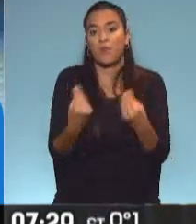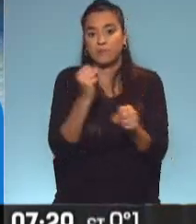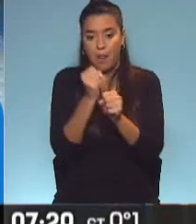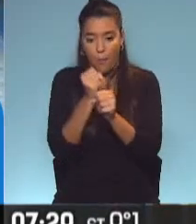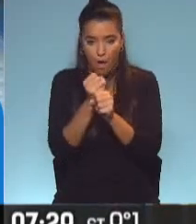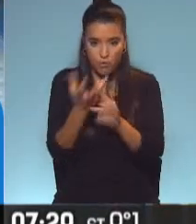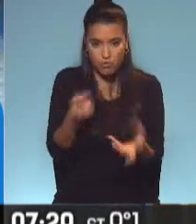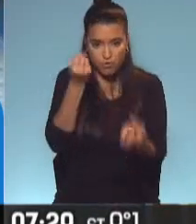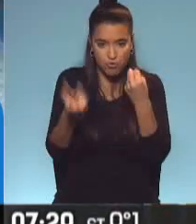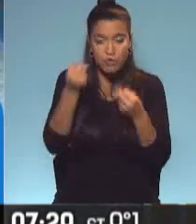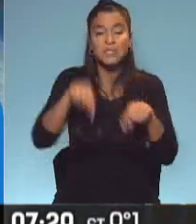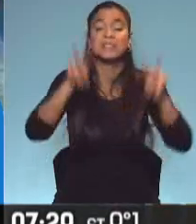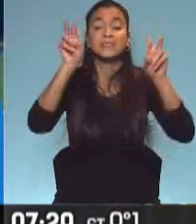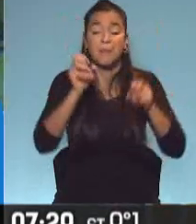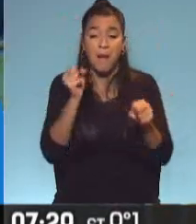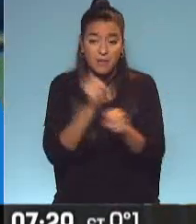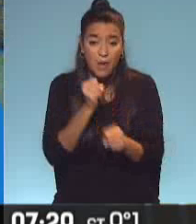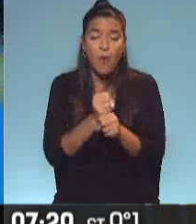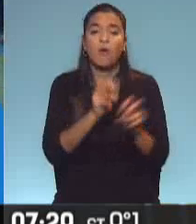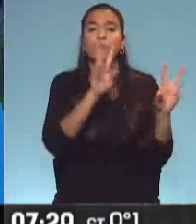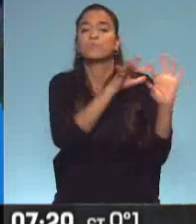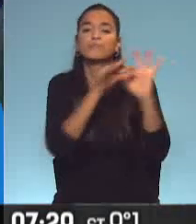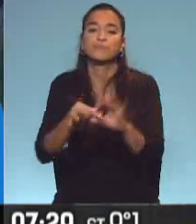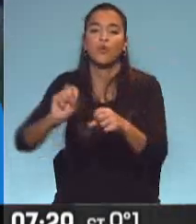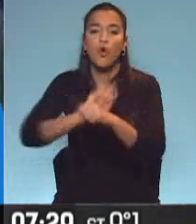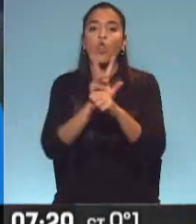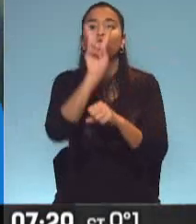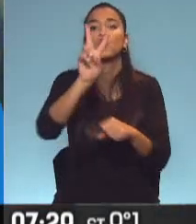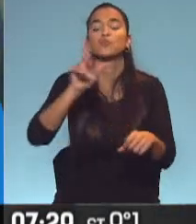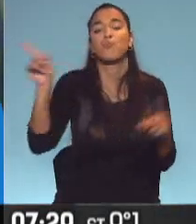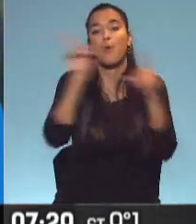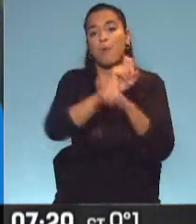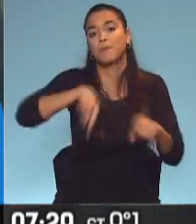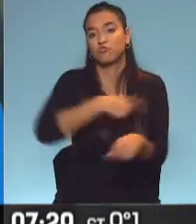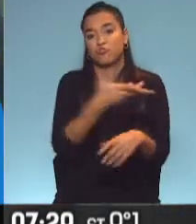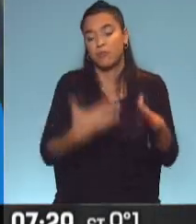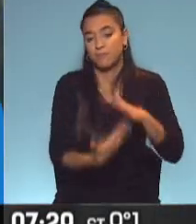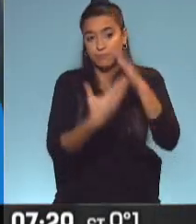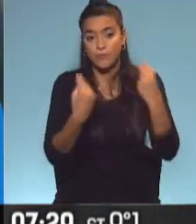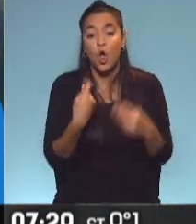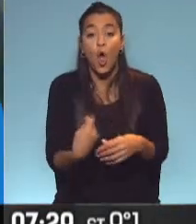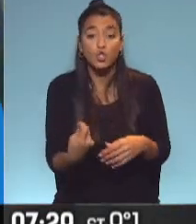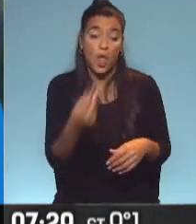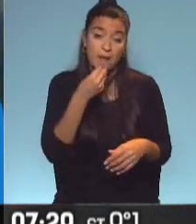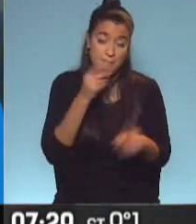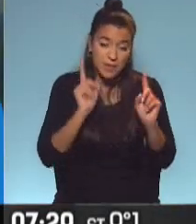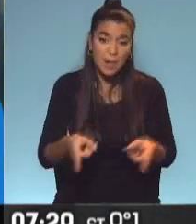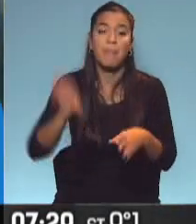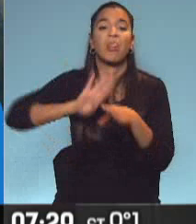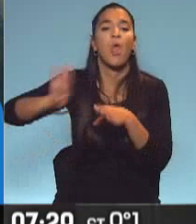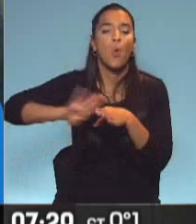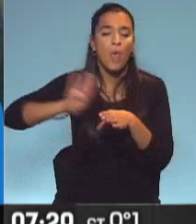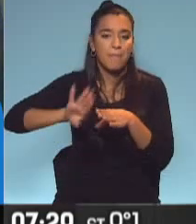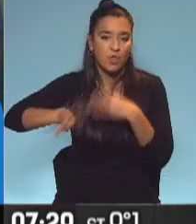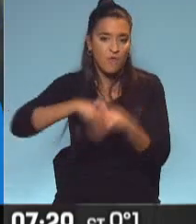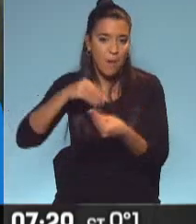opinión, sacando el tema del trabajo y el tema del coronavirus, hay 2 problemas sociales centrales hoy. El costo de los alimentos y el endeudamiento de la